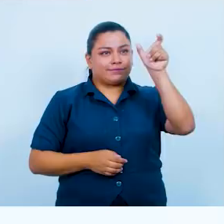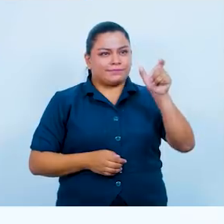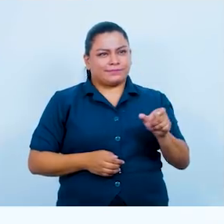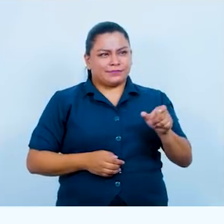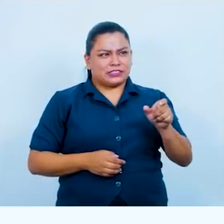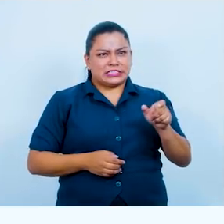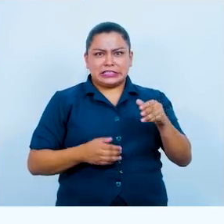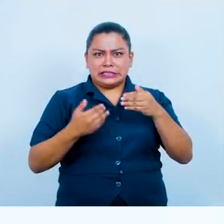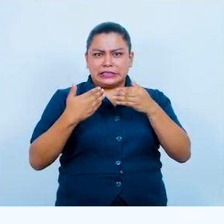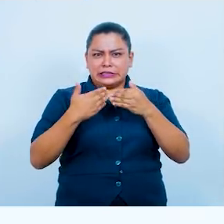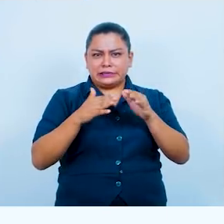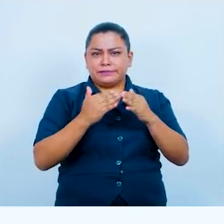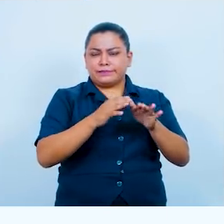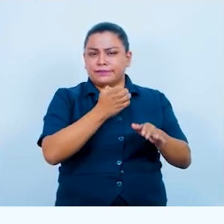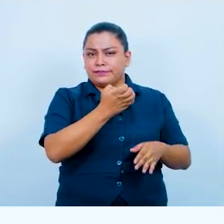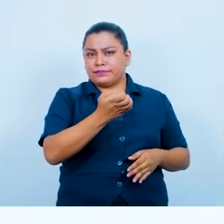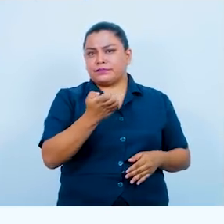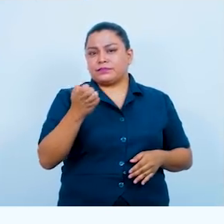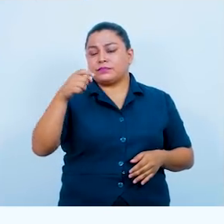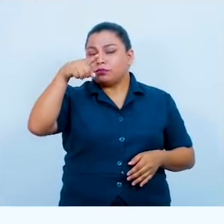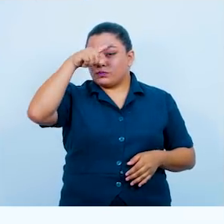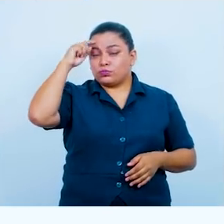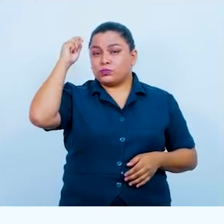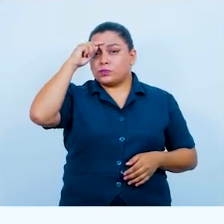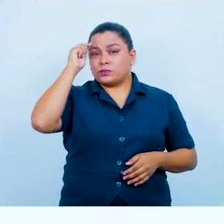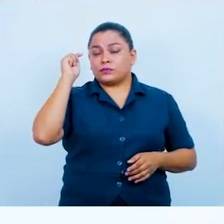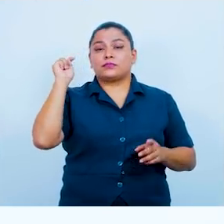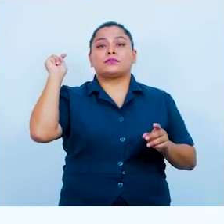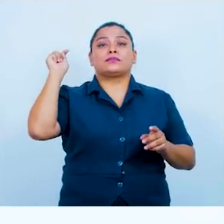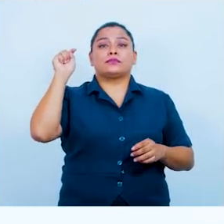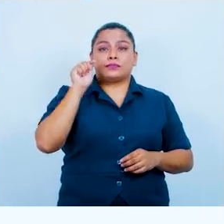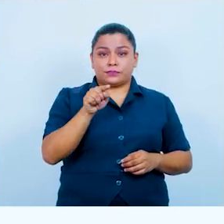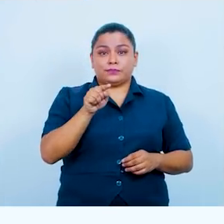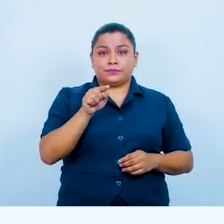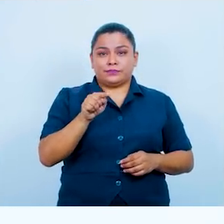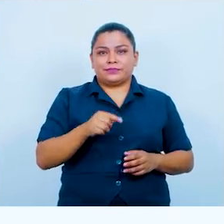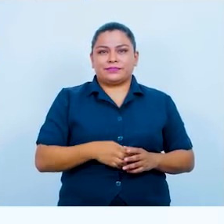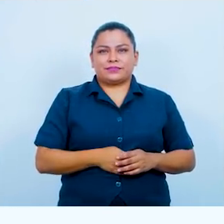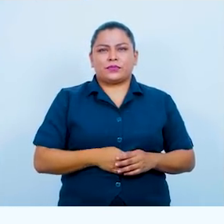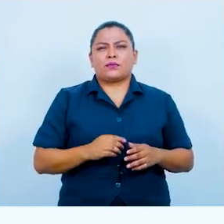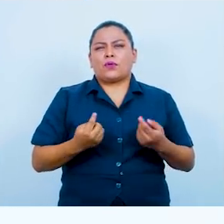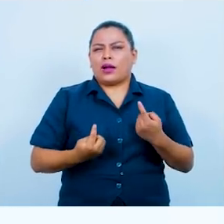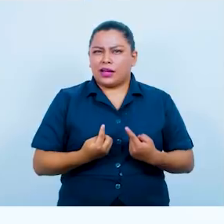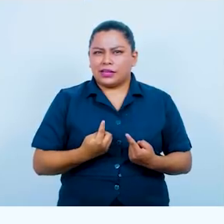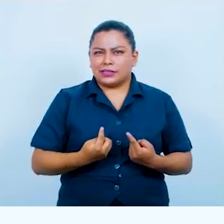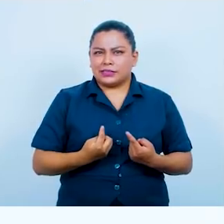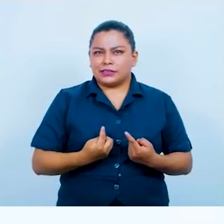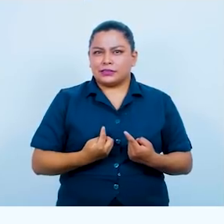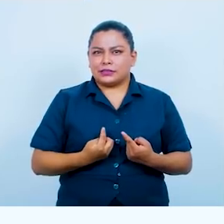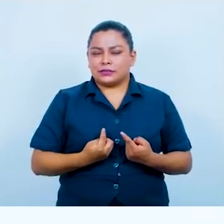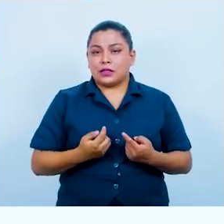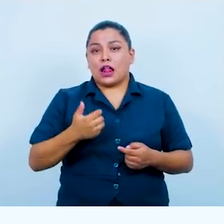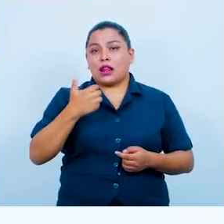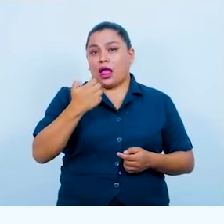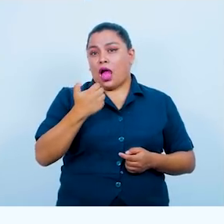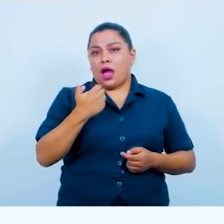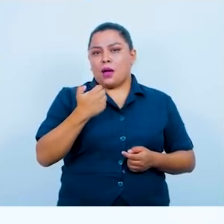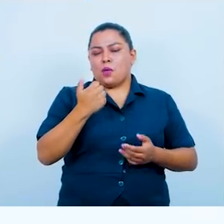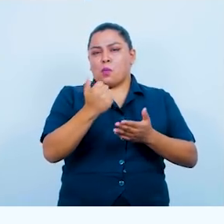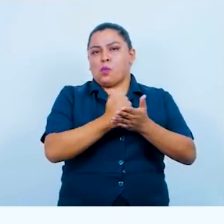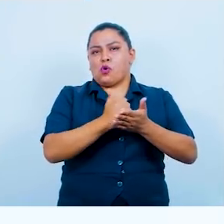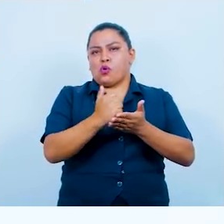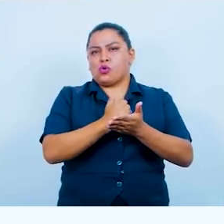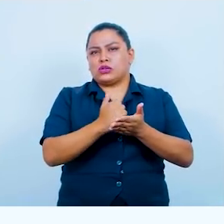una serie de elementos que permiten trabajar directamente en Jamboard. Estos son lapicero,